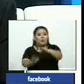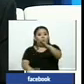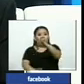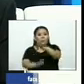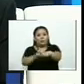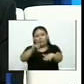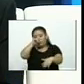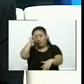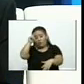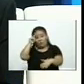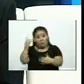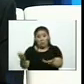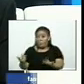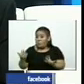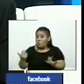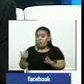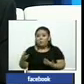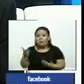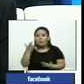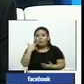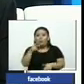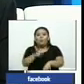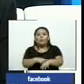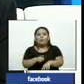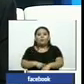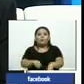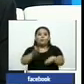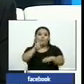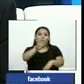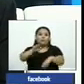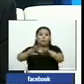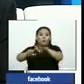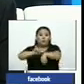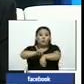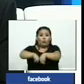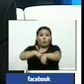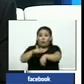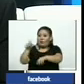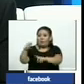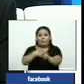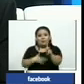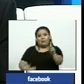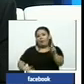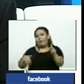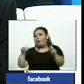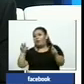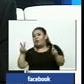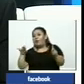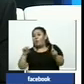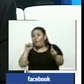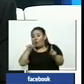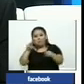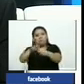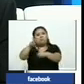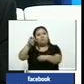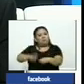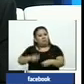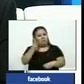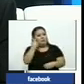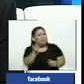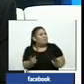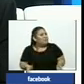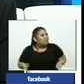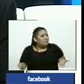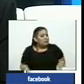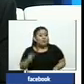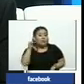indefinido tras no tener una respuesta al plazo de 48 horas que le dieron al presidente Evo Morales para que renuncie. Conozcamos a continuación